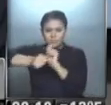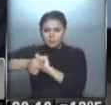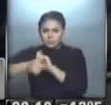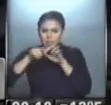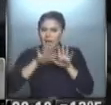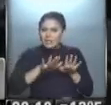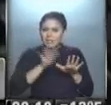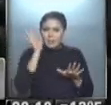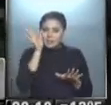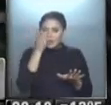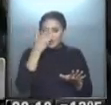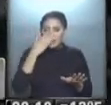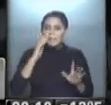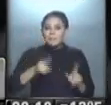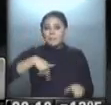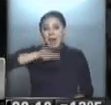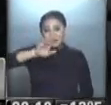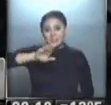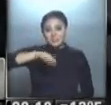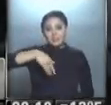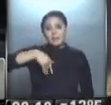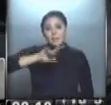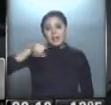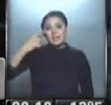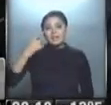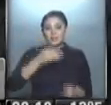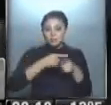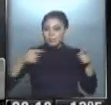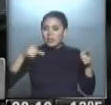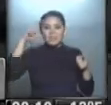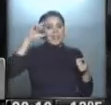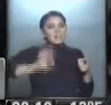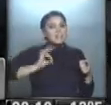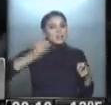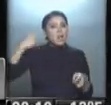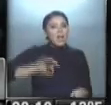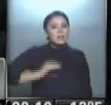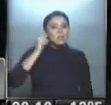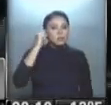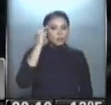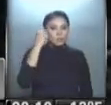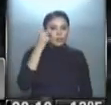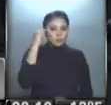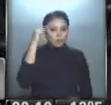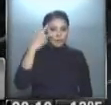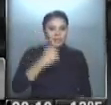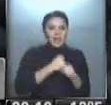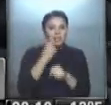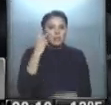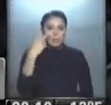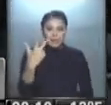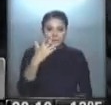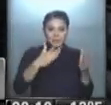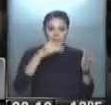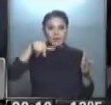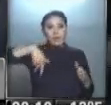incluso se destruyó lo mismo más que en una década en lo que va del 93 al 2003 46 mil armas como bien